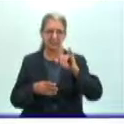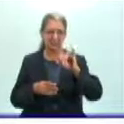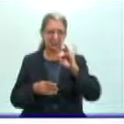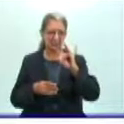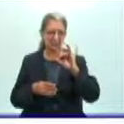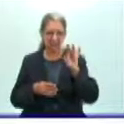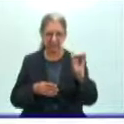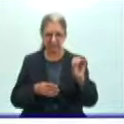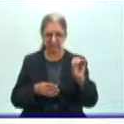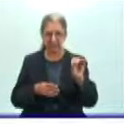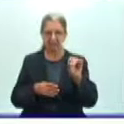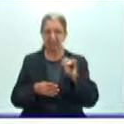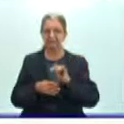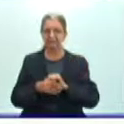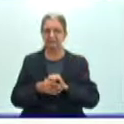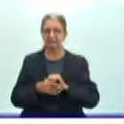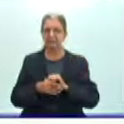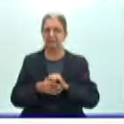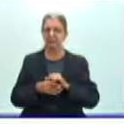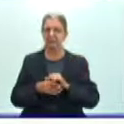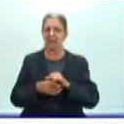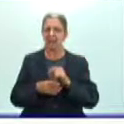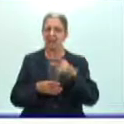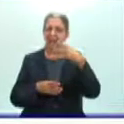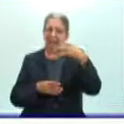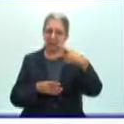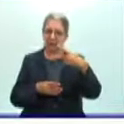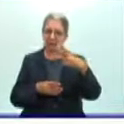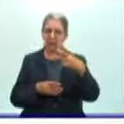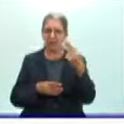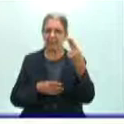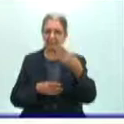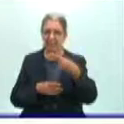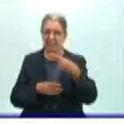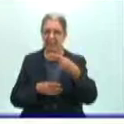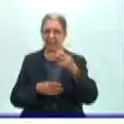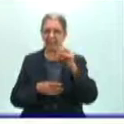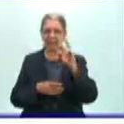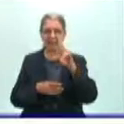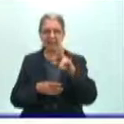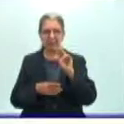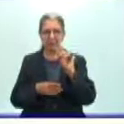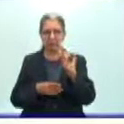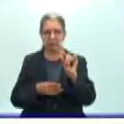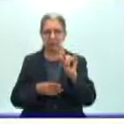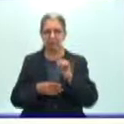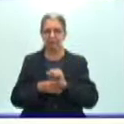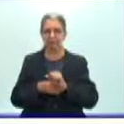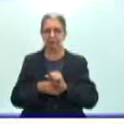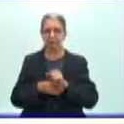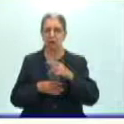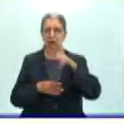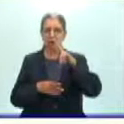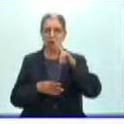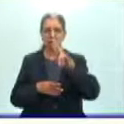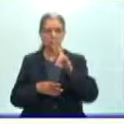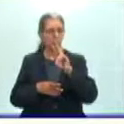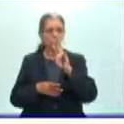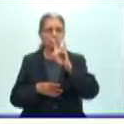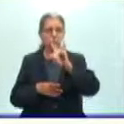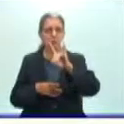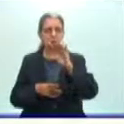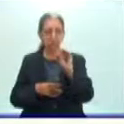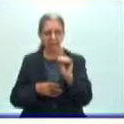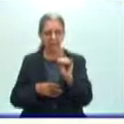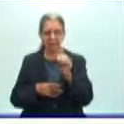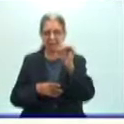puedes hallar la amplitud del ángulo PRQ, restando a 90 grados 70 y